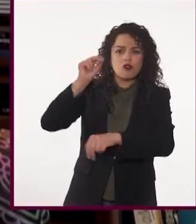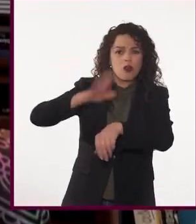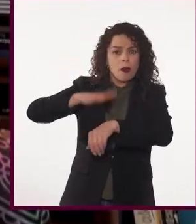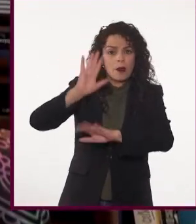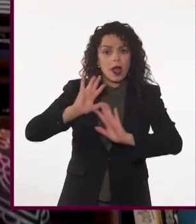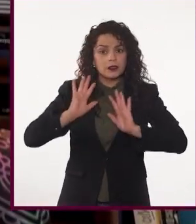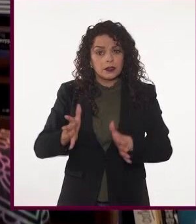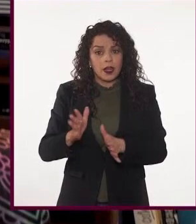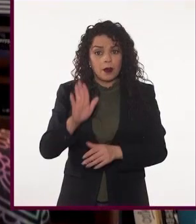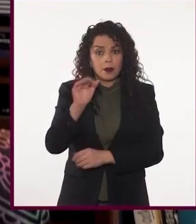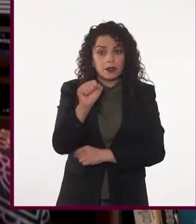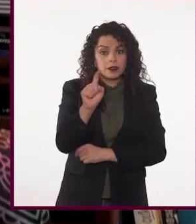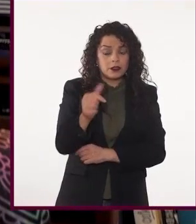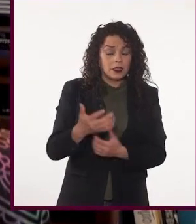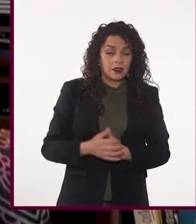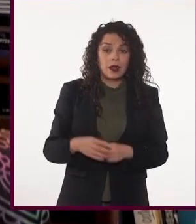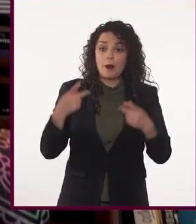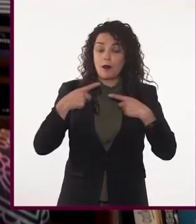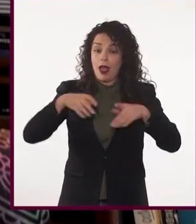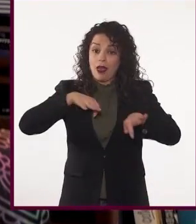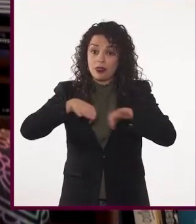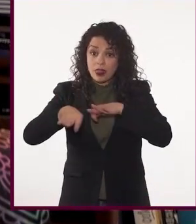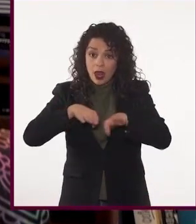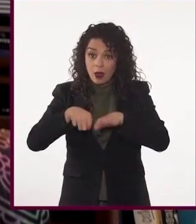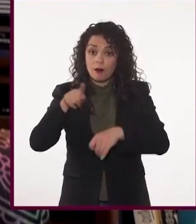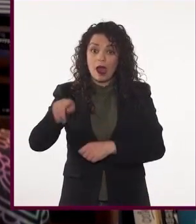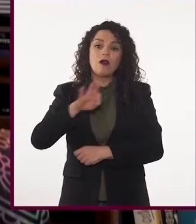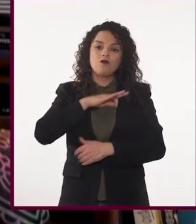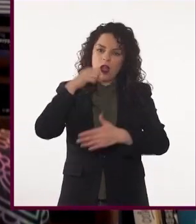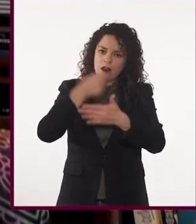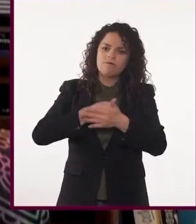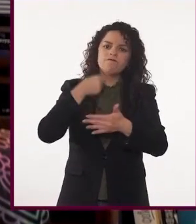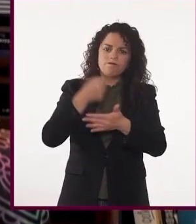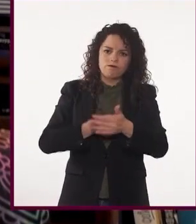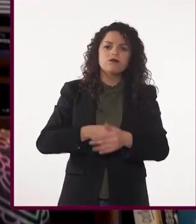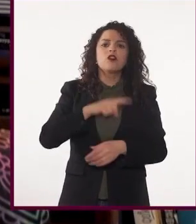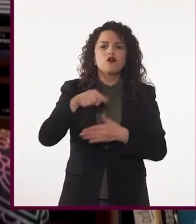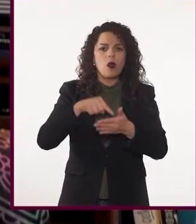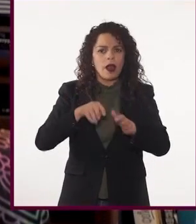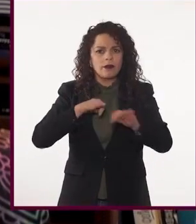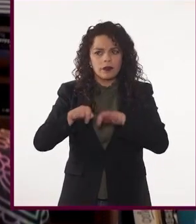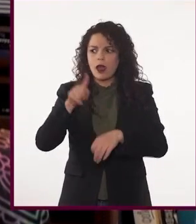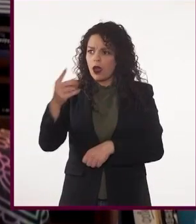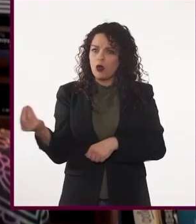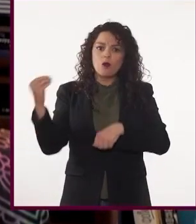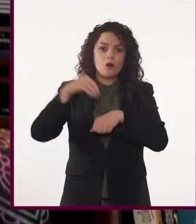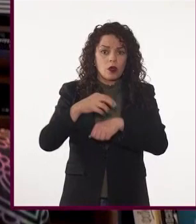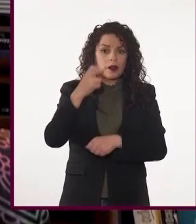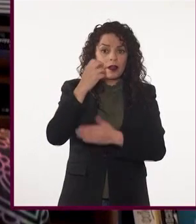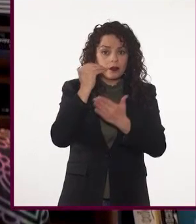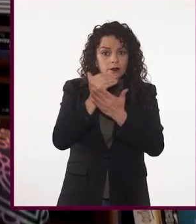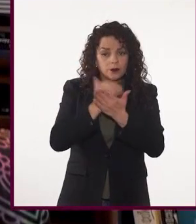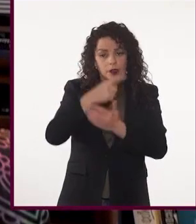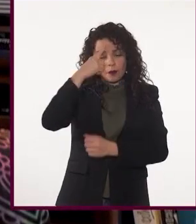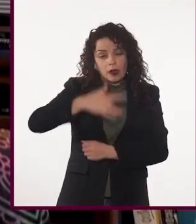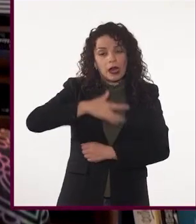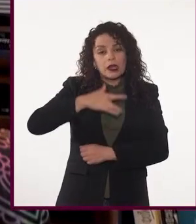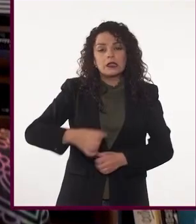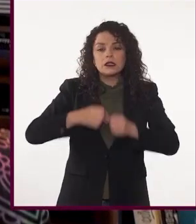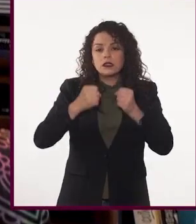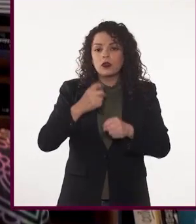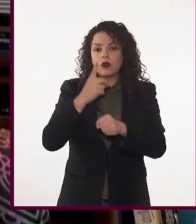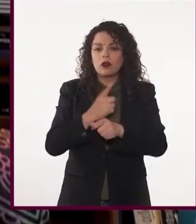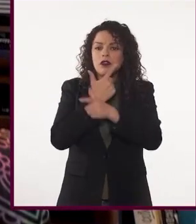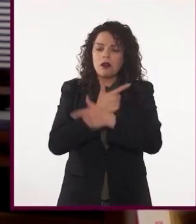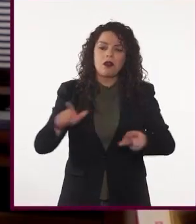mismos trabajadores y trabajadoras exijan que sus centros de trabajo implementen estas medidas para sentirse seguras y con